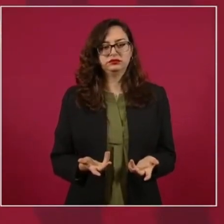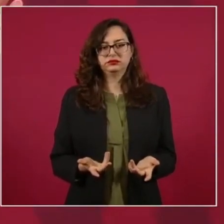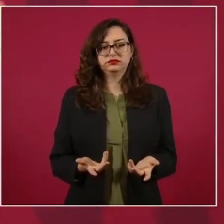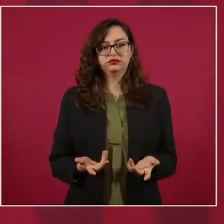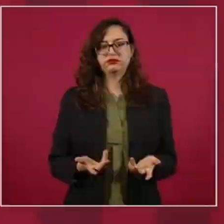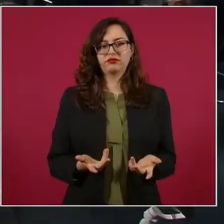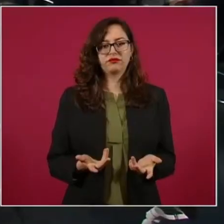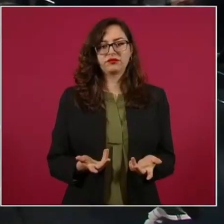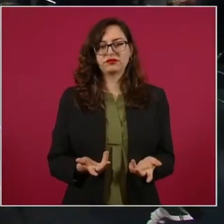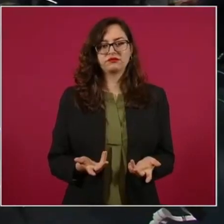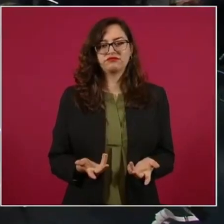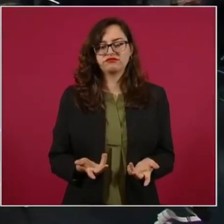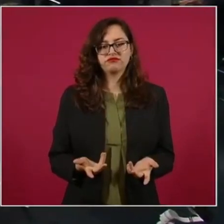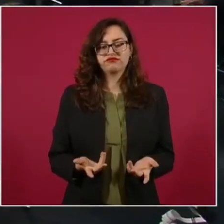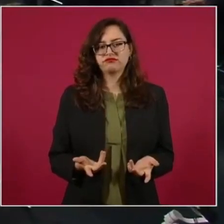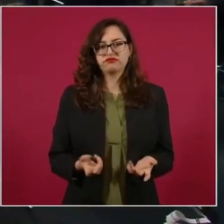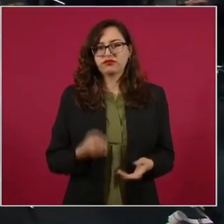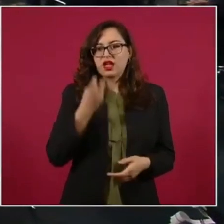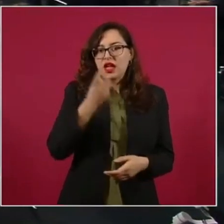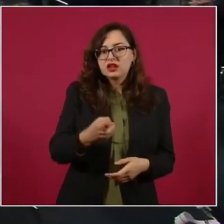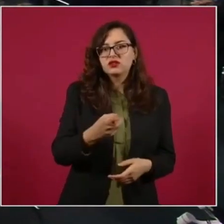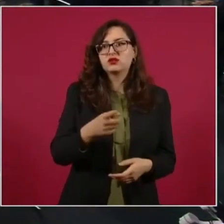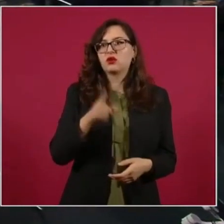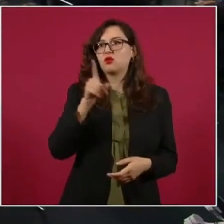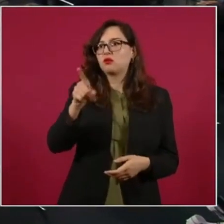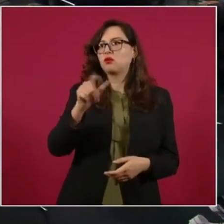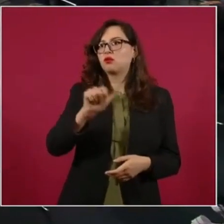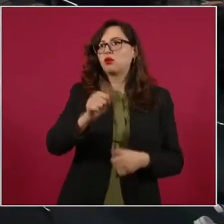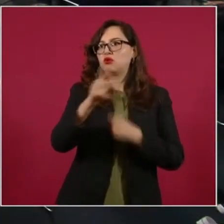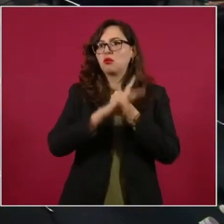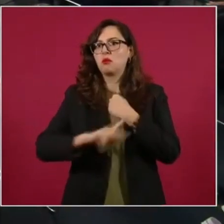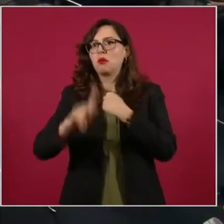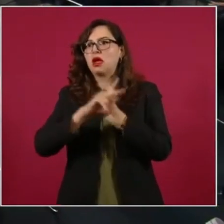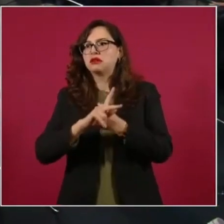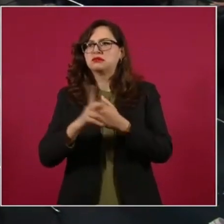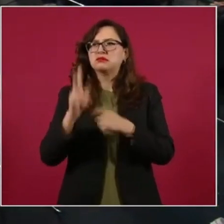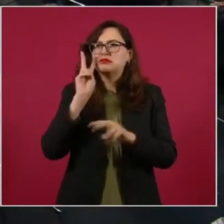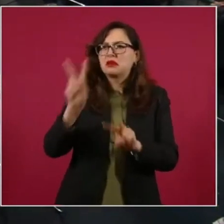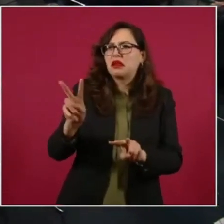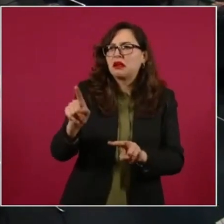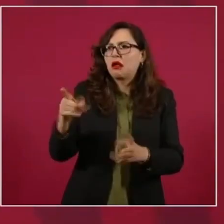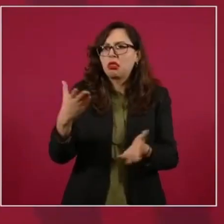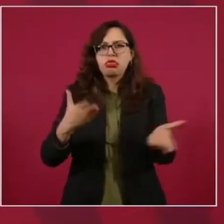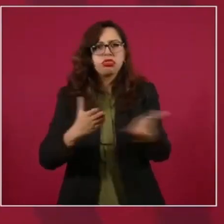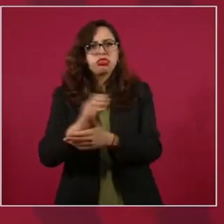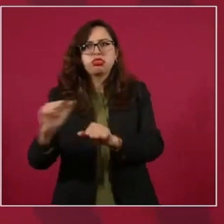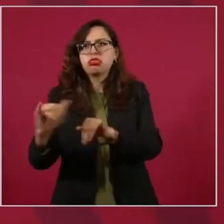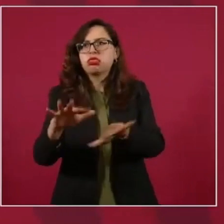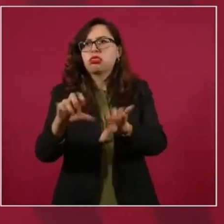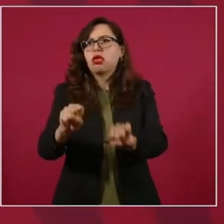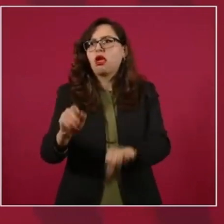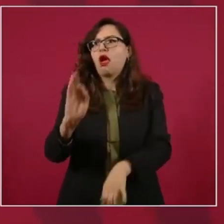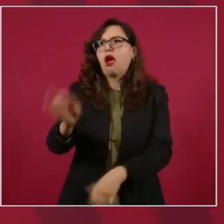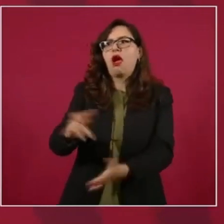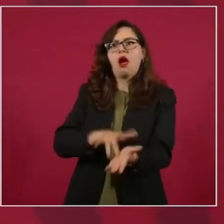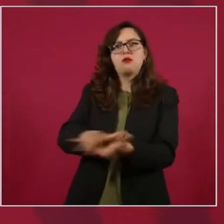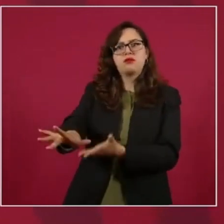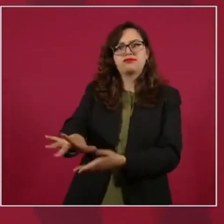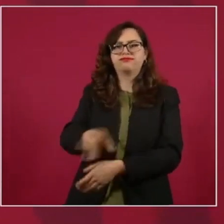¿Cómo vamos a estar a favor de las invasiones, de las intervenciones extranjeras? Claro que no.